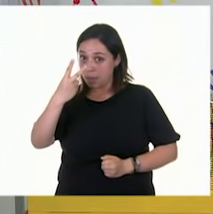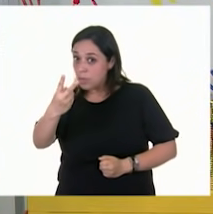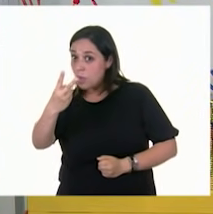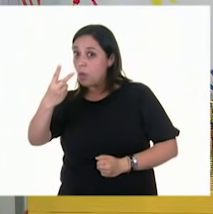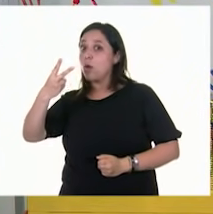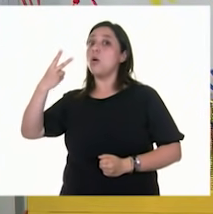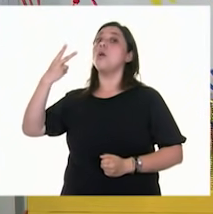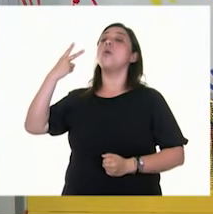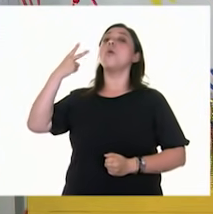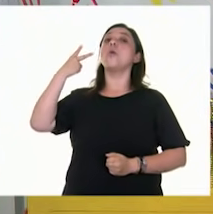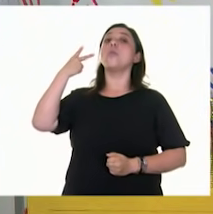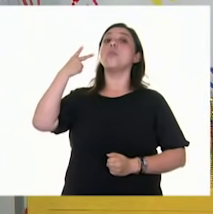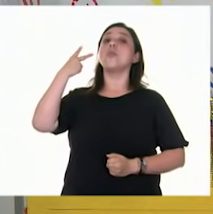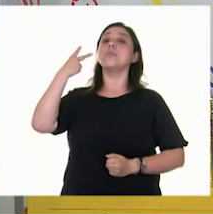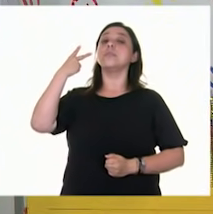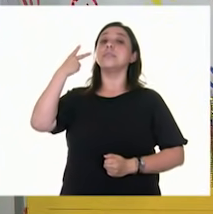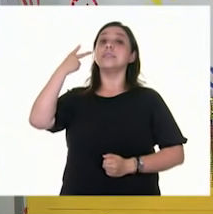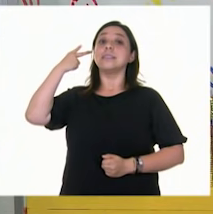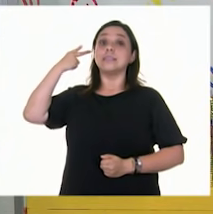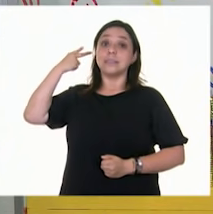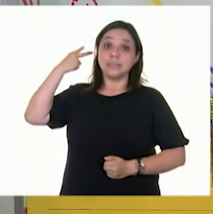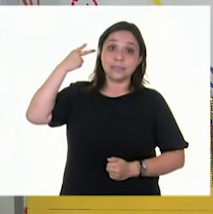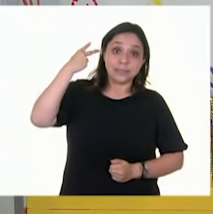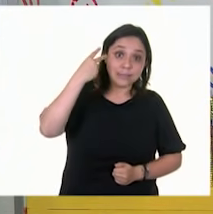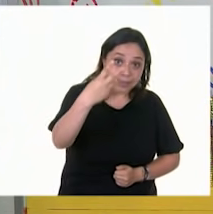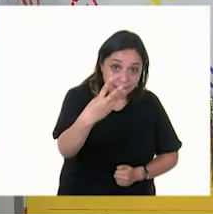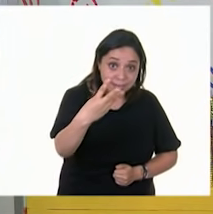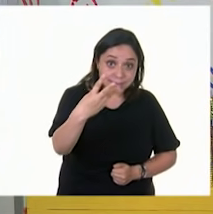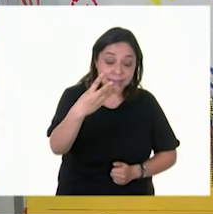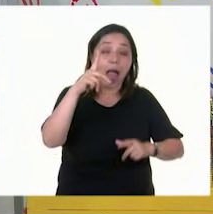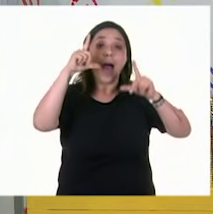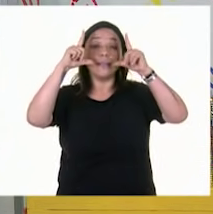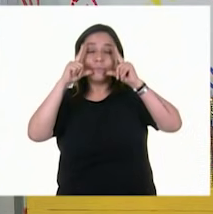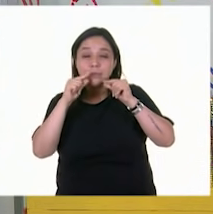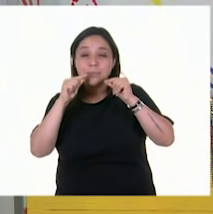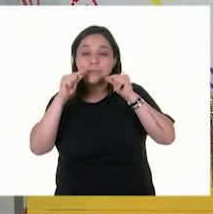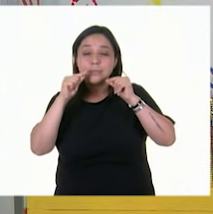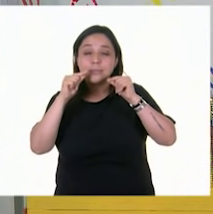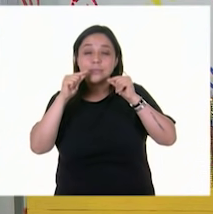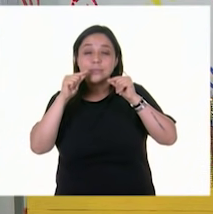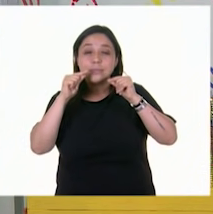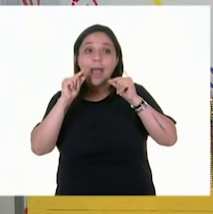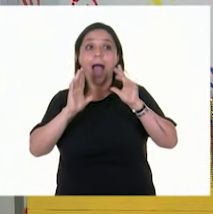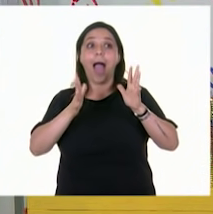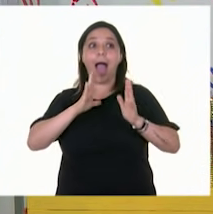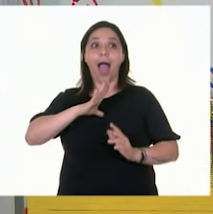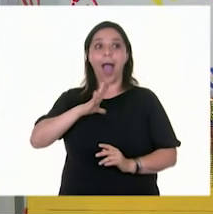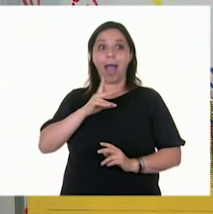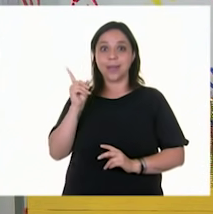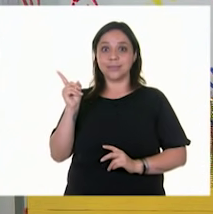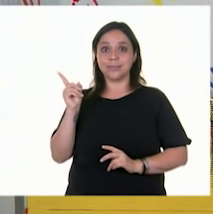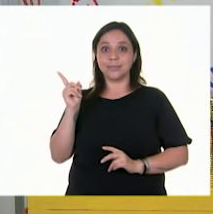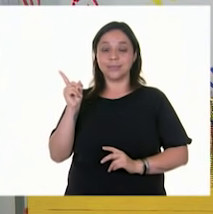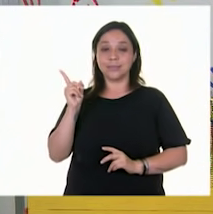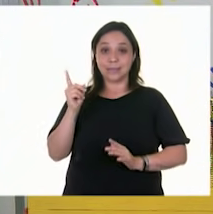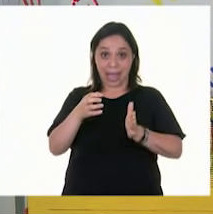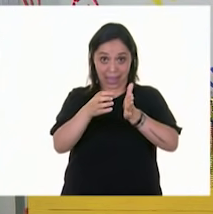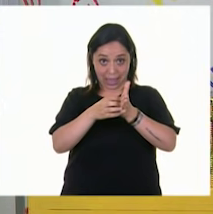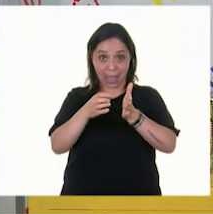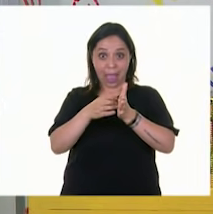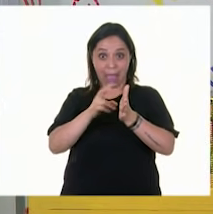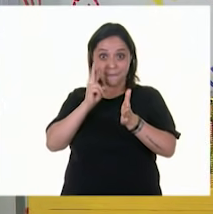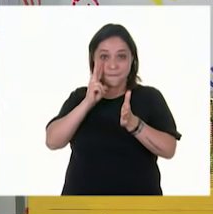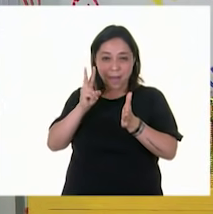Uno, dos, tres. Muy bien, ya tengo aquí. Fíjense qué hizo la cajita.